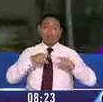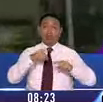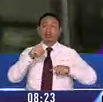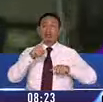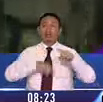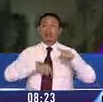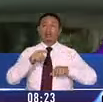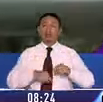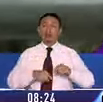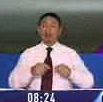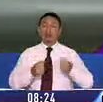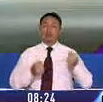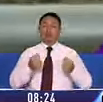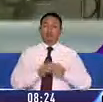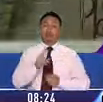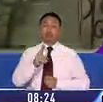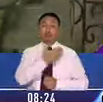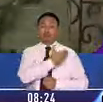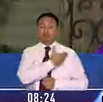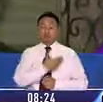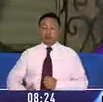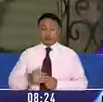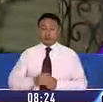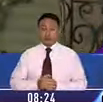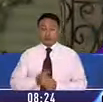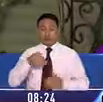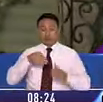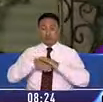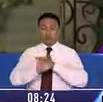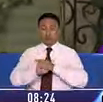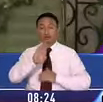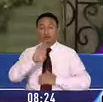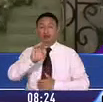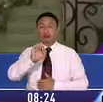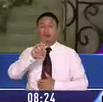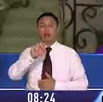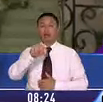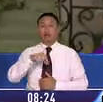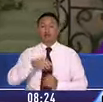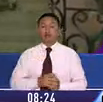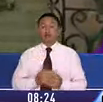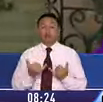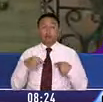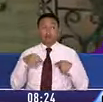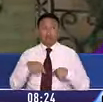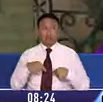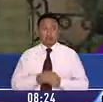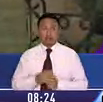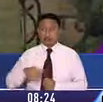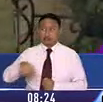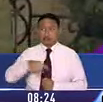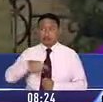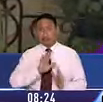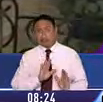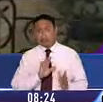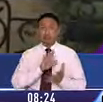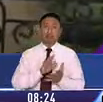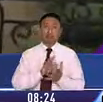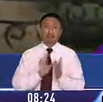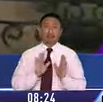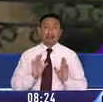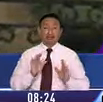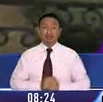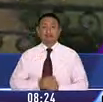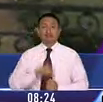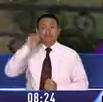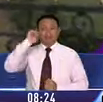el vicepresidente de la República, Alfredo Borrero. Pues al momento se vive una aparente calma. Recordemos también que el día de ayer